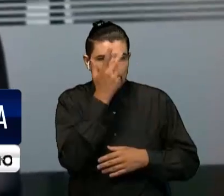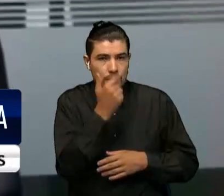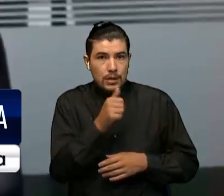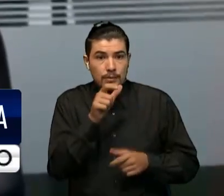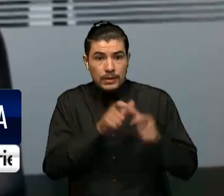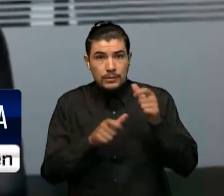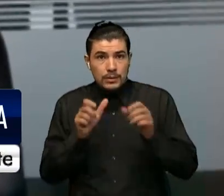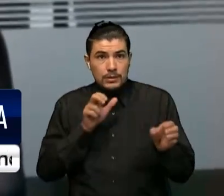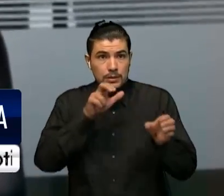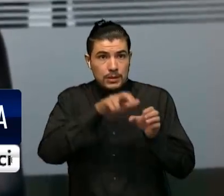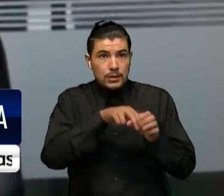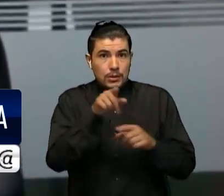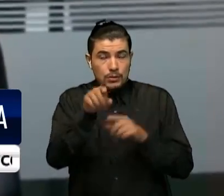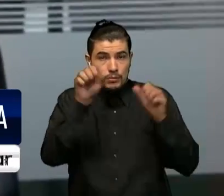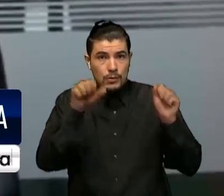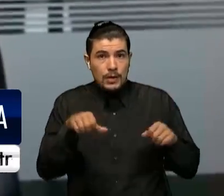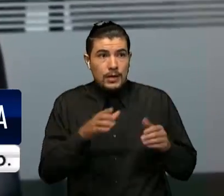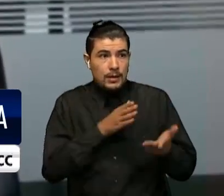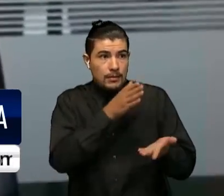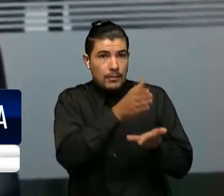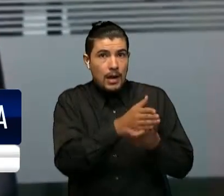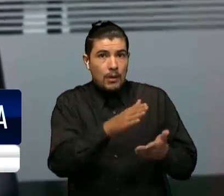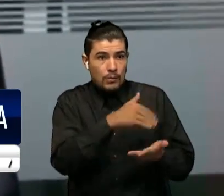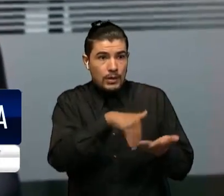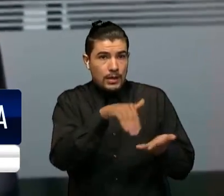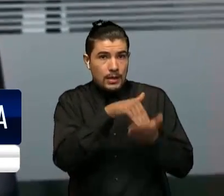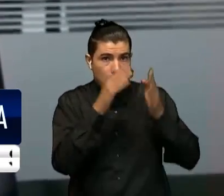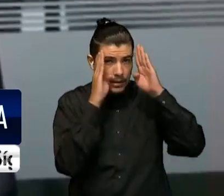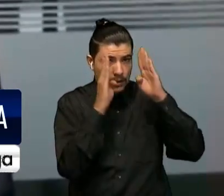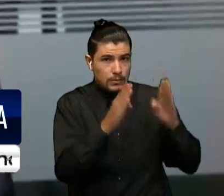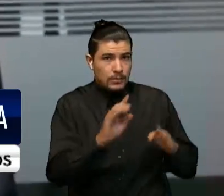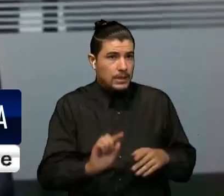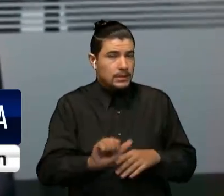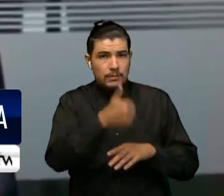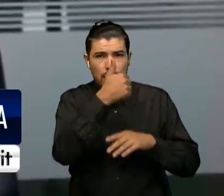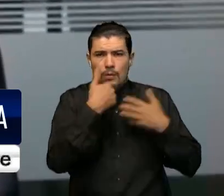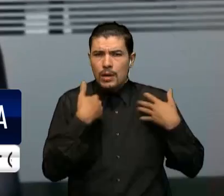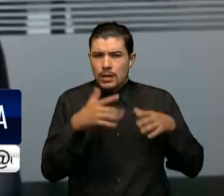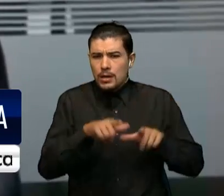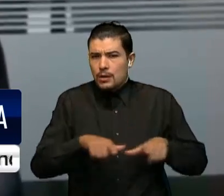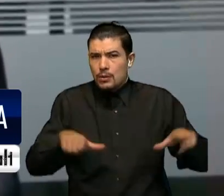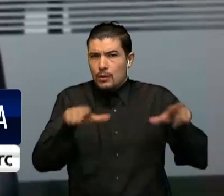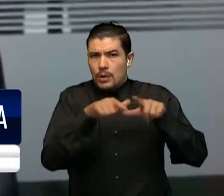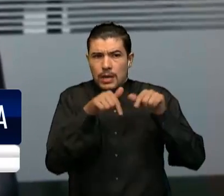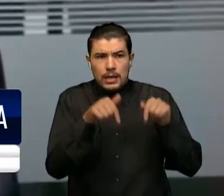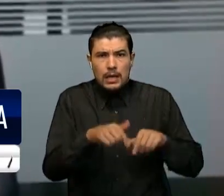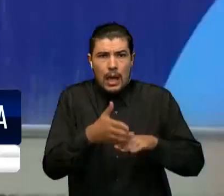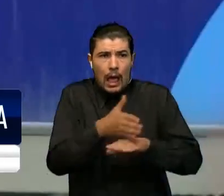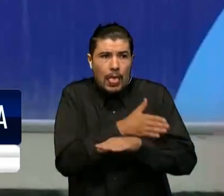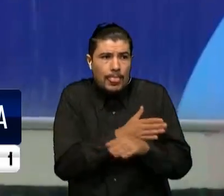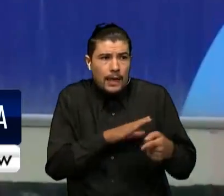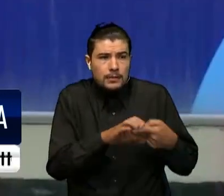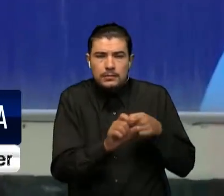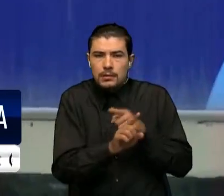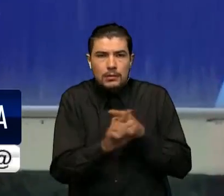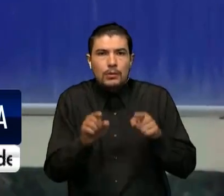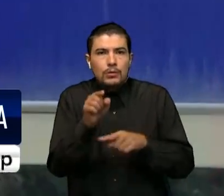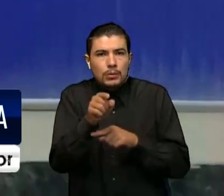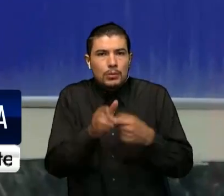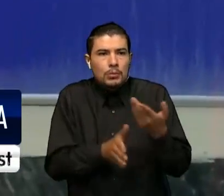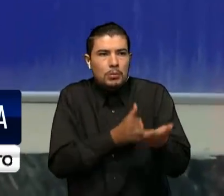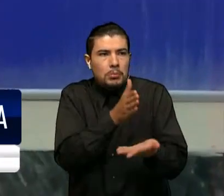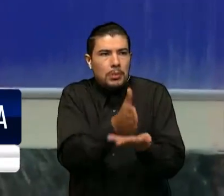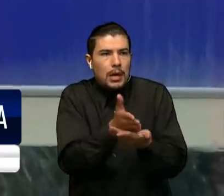pueden dirigirse a las unidades de atención primaria en cualquier parte del país sin cita previa simplemente a solicitar